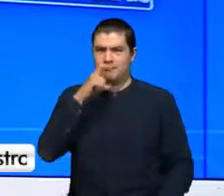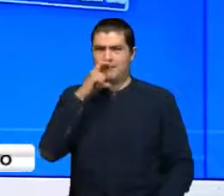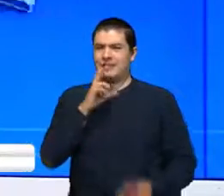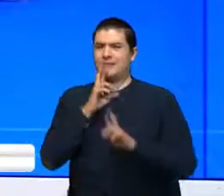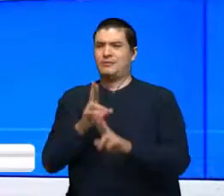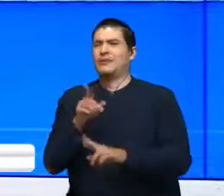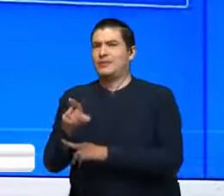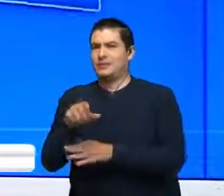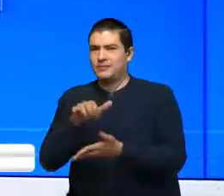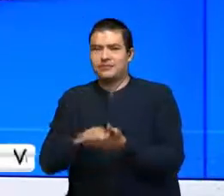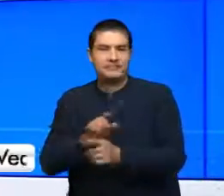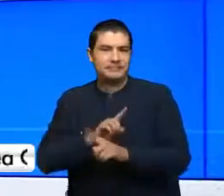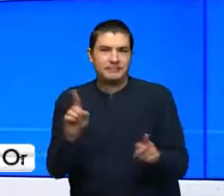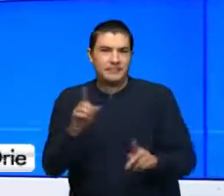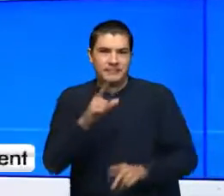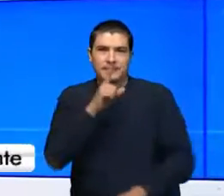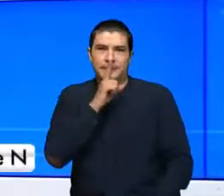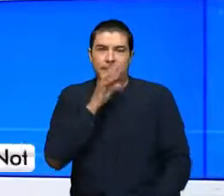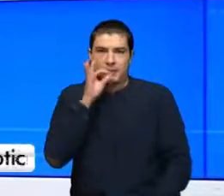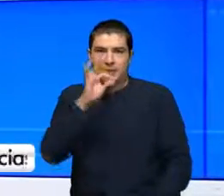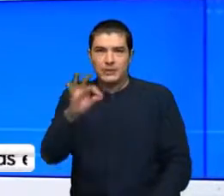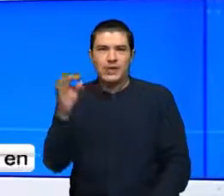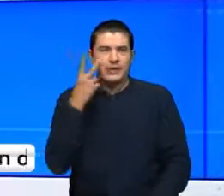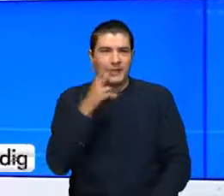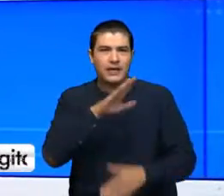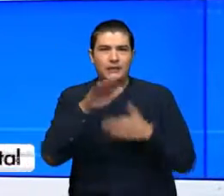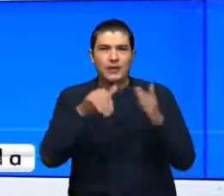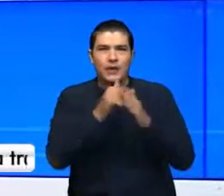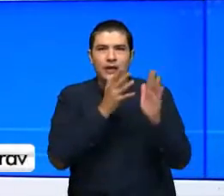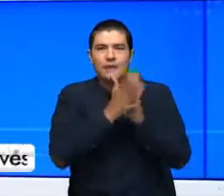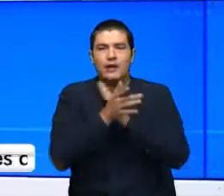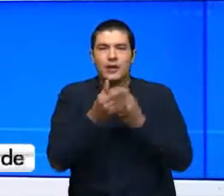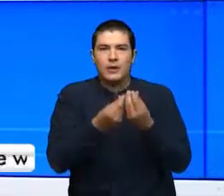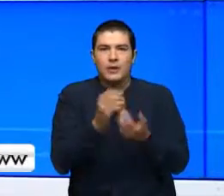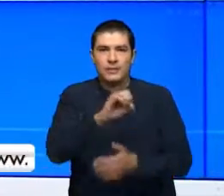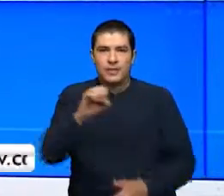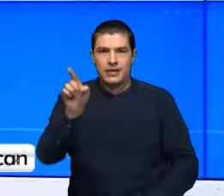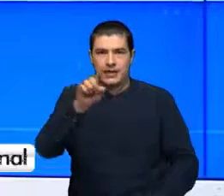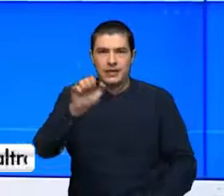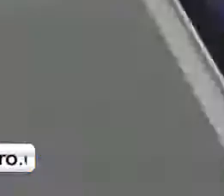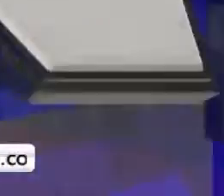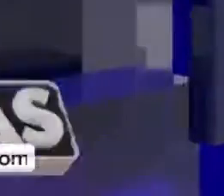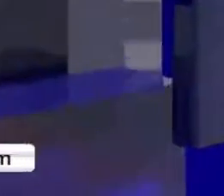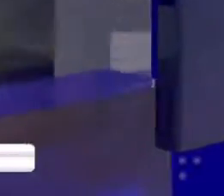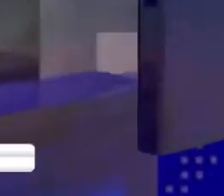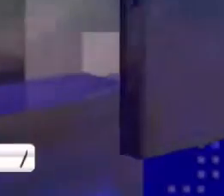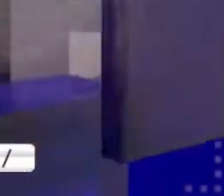esta solicitud. Samir Castillo, usted nos tiene el panorama de cómo está hoy la frontera. Adelante, buenas tardes.